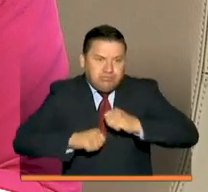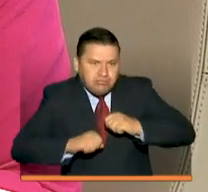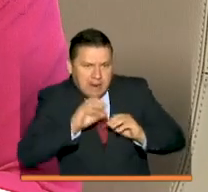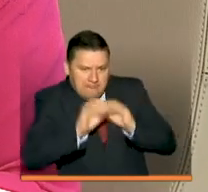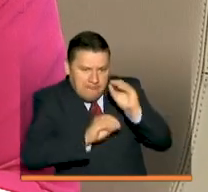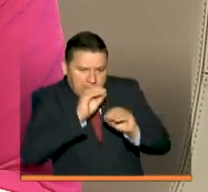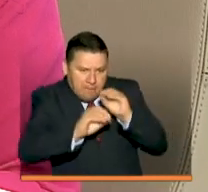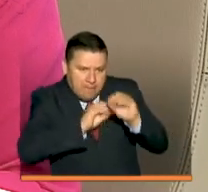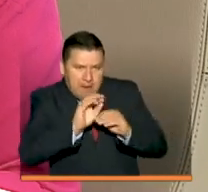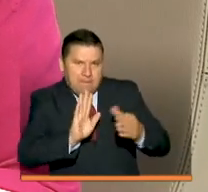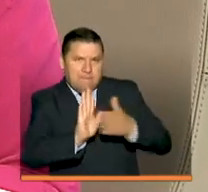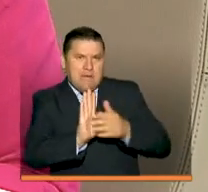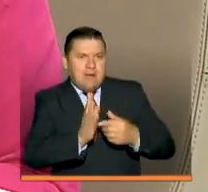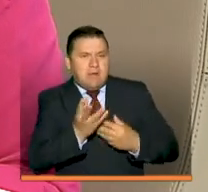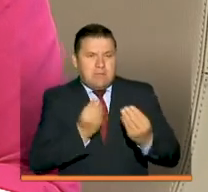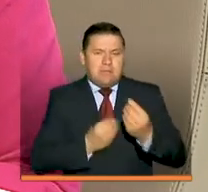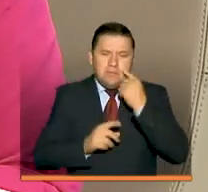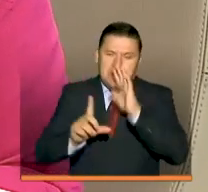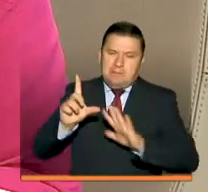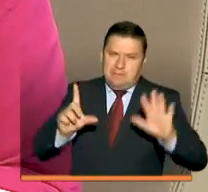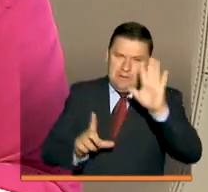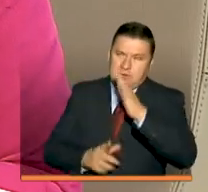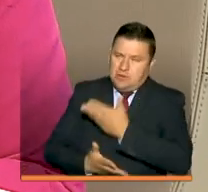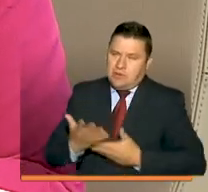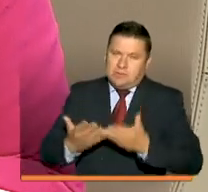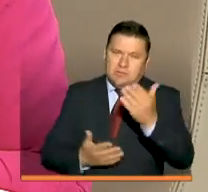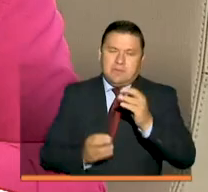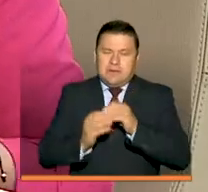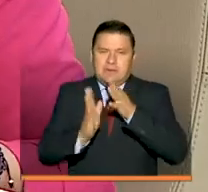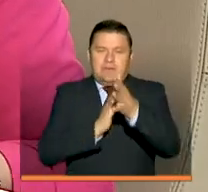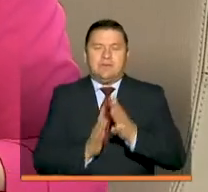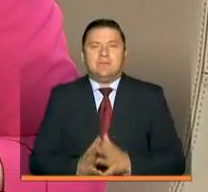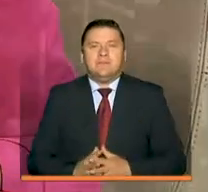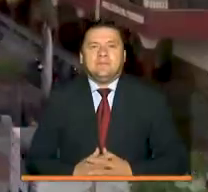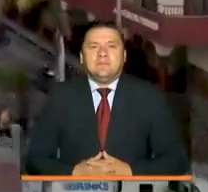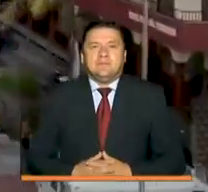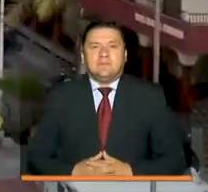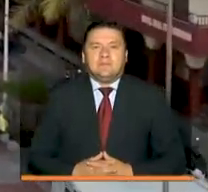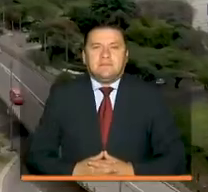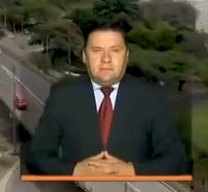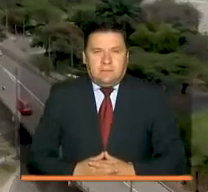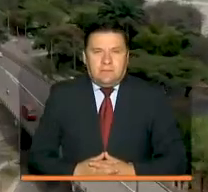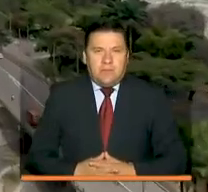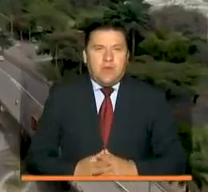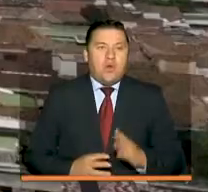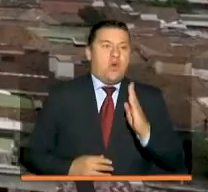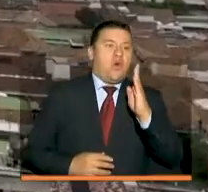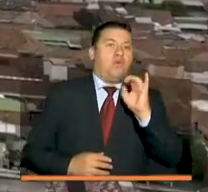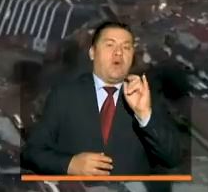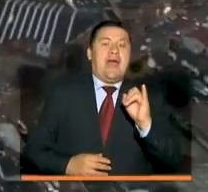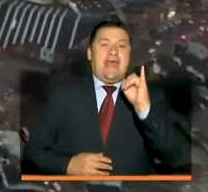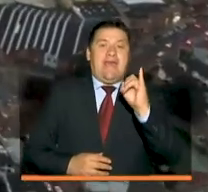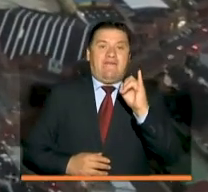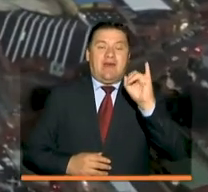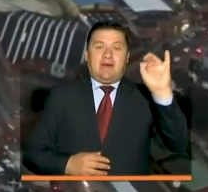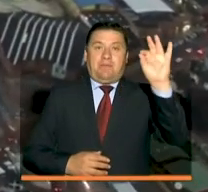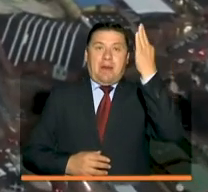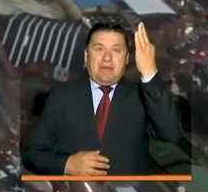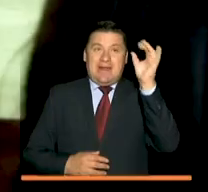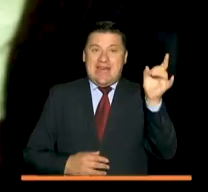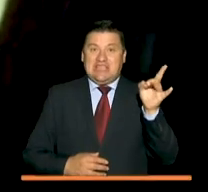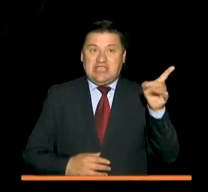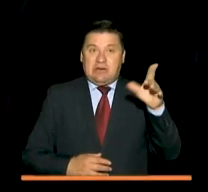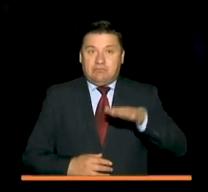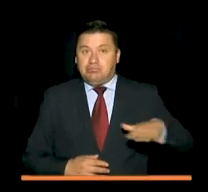del inicio de estos procesos de alternancia. Veamos el video y luego compartimos otra información. Buga, Ibagué, Palmira y Chía son otros